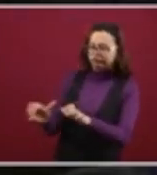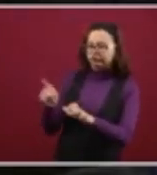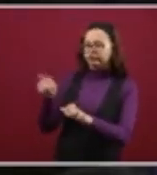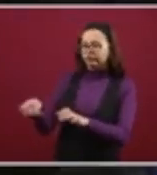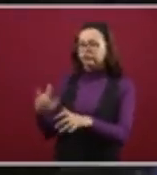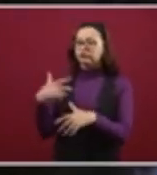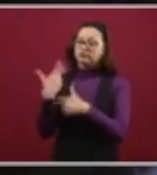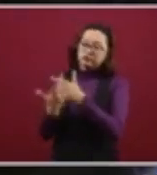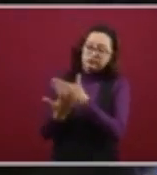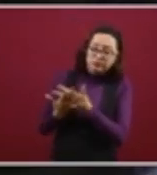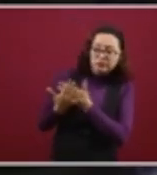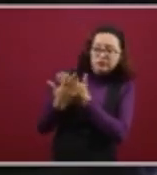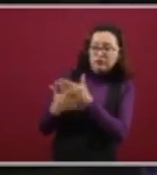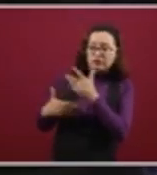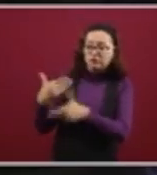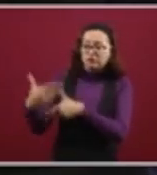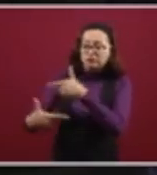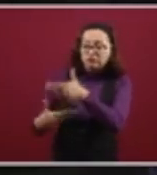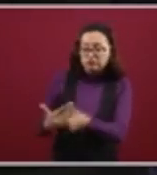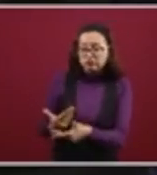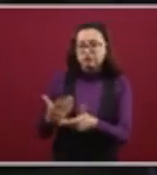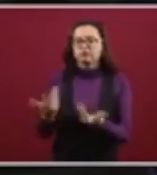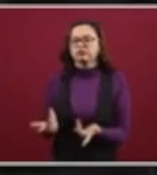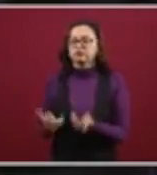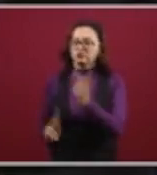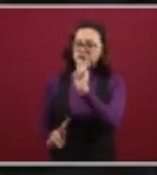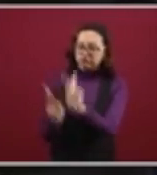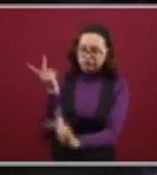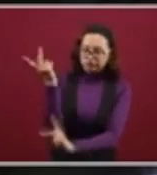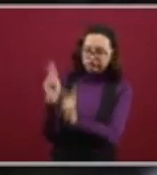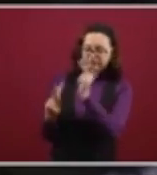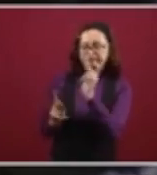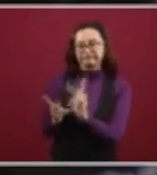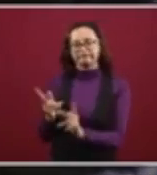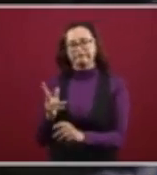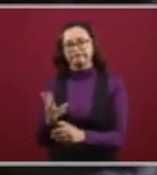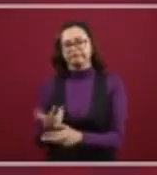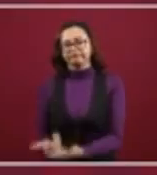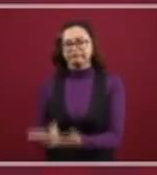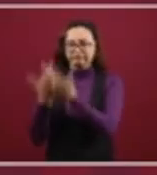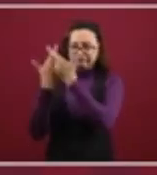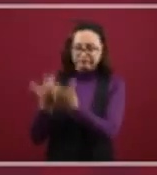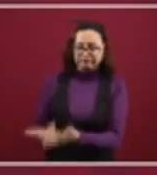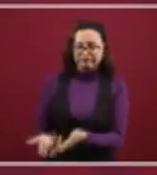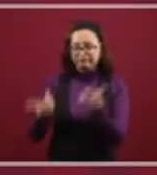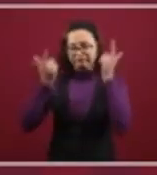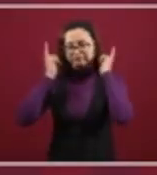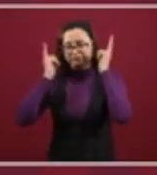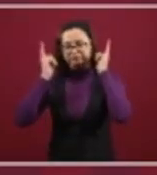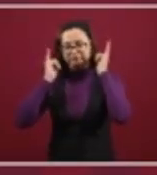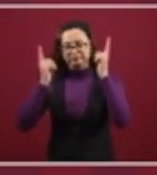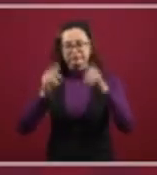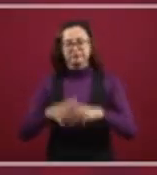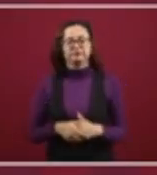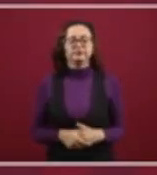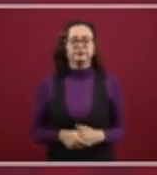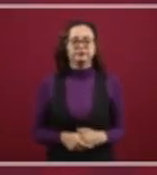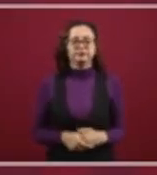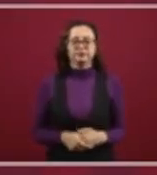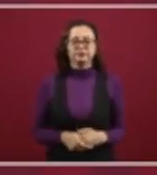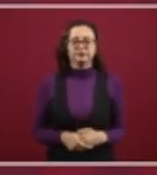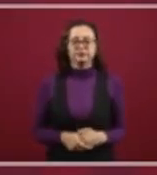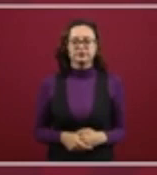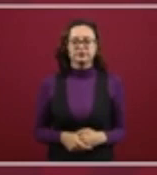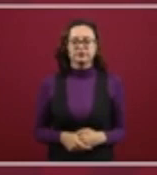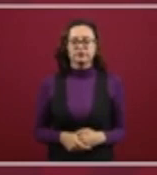esperar el efecto y el resultado en el crecimiento y la producción de las cosechas. Subrayamos que